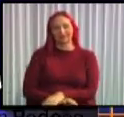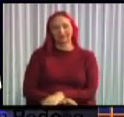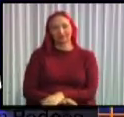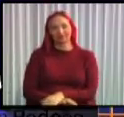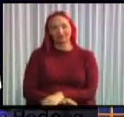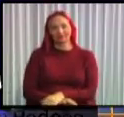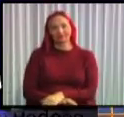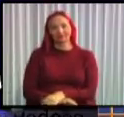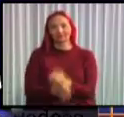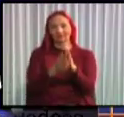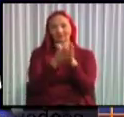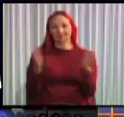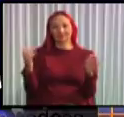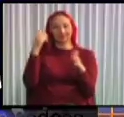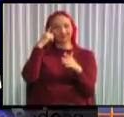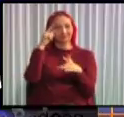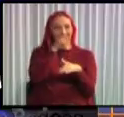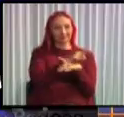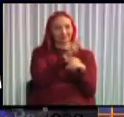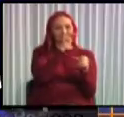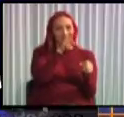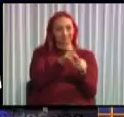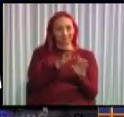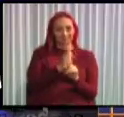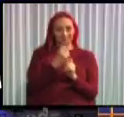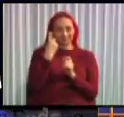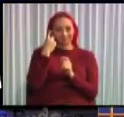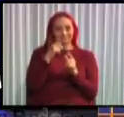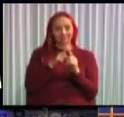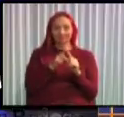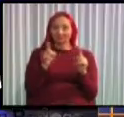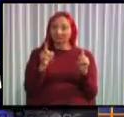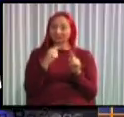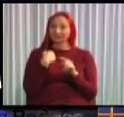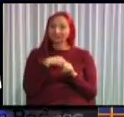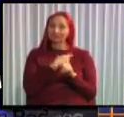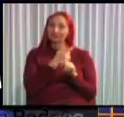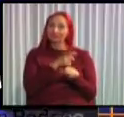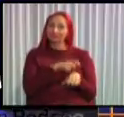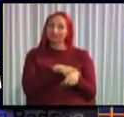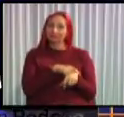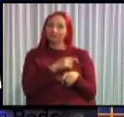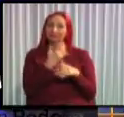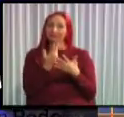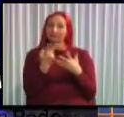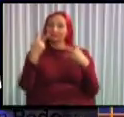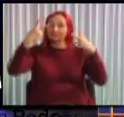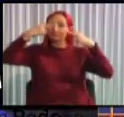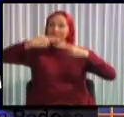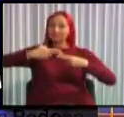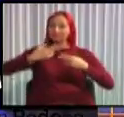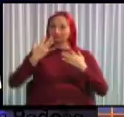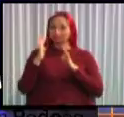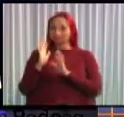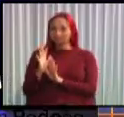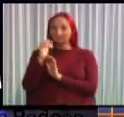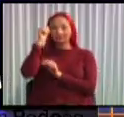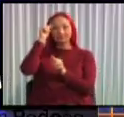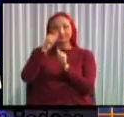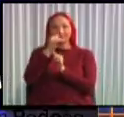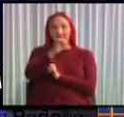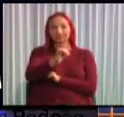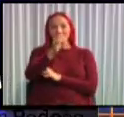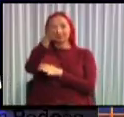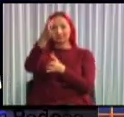Y vamos a abrir la línea para que usted participe. Pero nosotros en este momento vamos a hacer una pequeñísima pausa. Recuerde que si